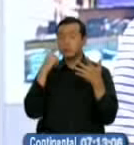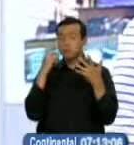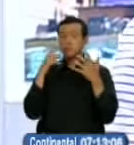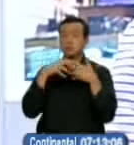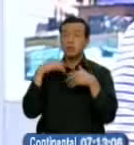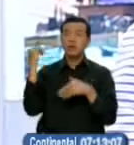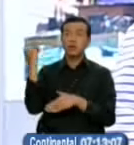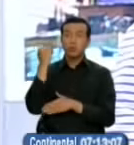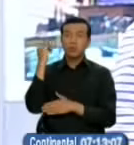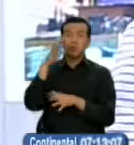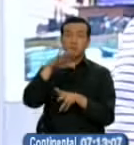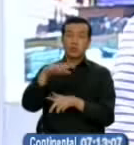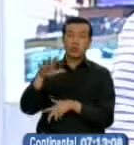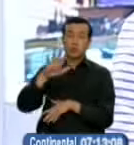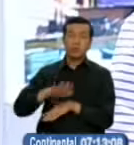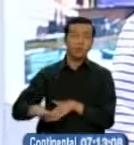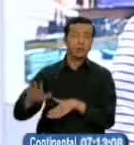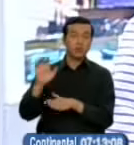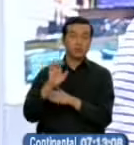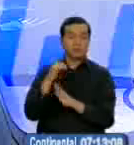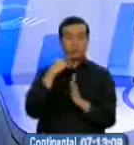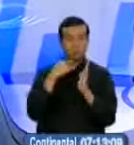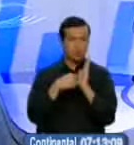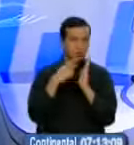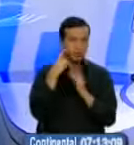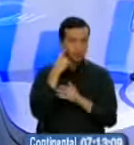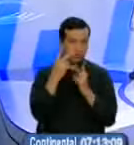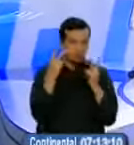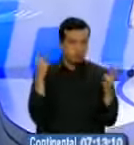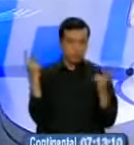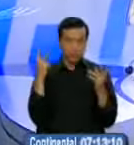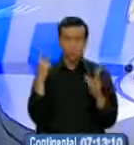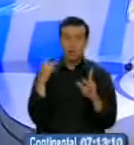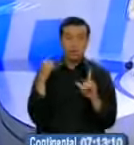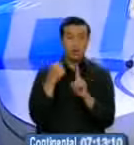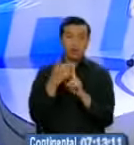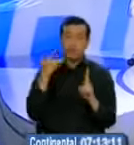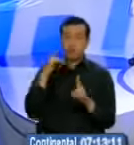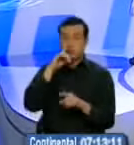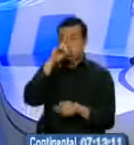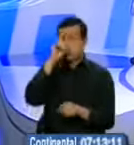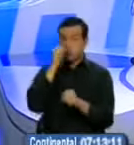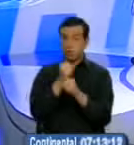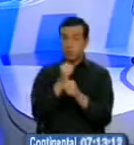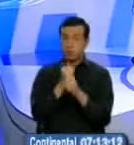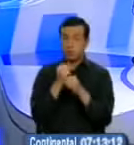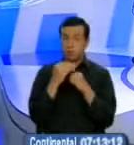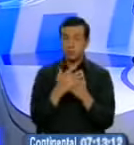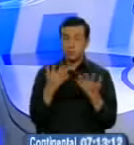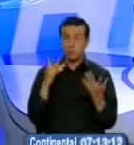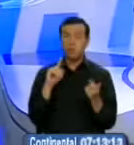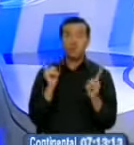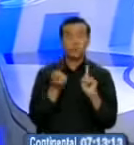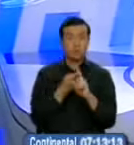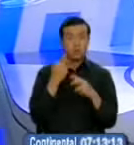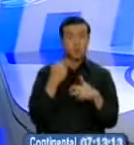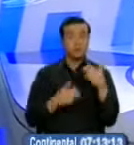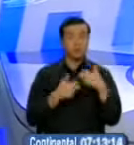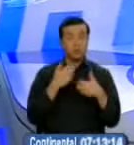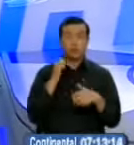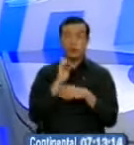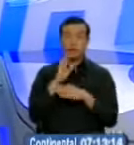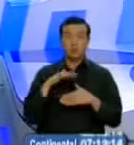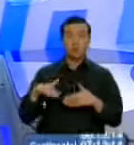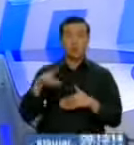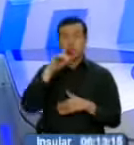la industria y el agro en el país. Si uno mira y el impacto que tiene sobre el empleo, yo creo que en este momento el principal problema que tienen los ecuatorianos